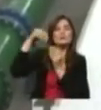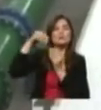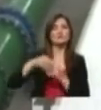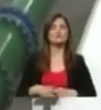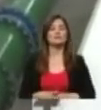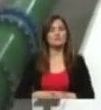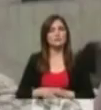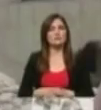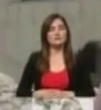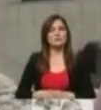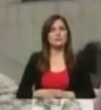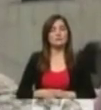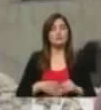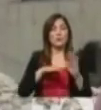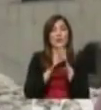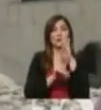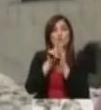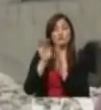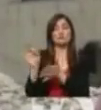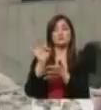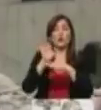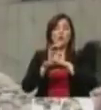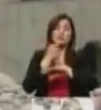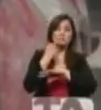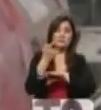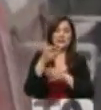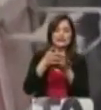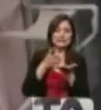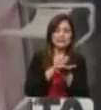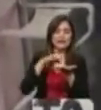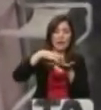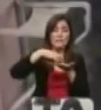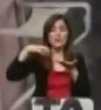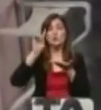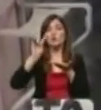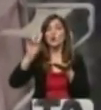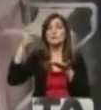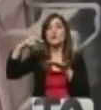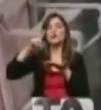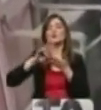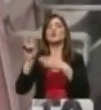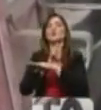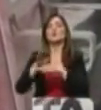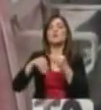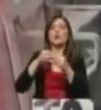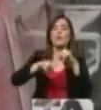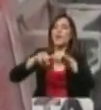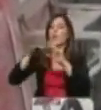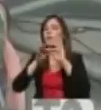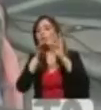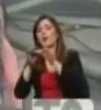dólares. El representante del Banco de Desarrollo del Ecuador asegura que los restantes 22 millones serán invertidos en